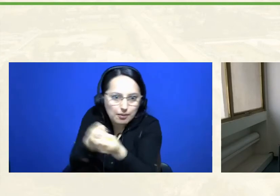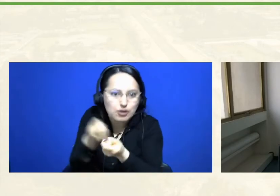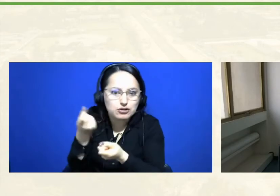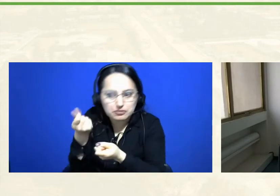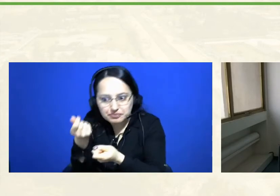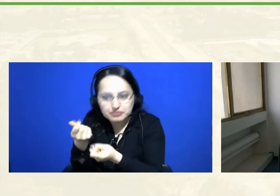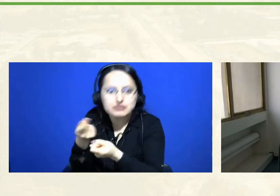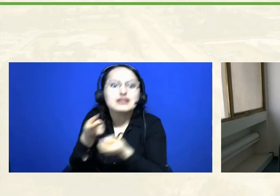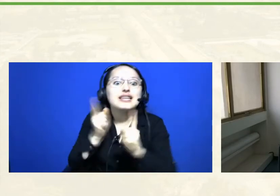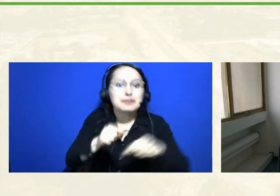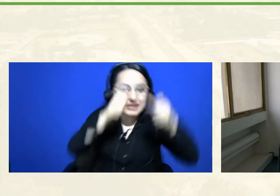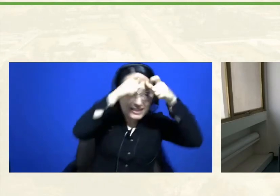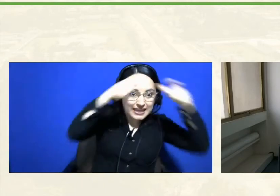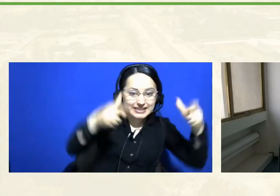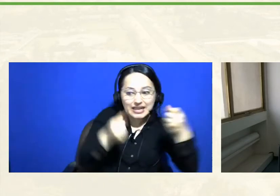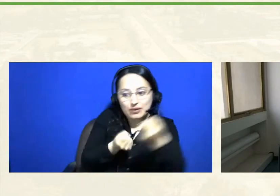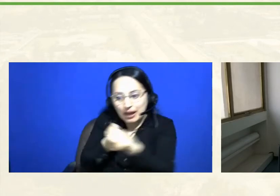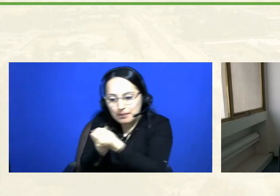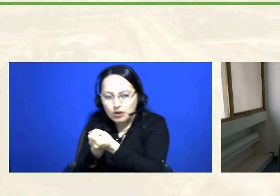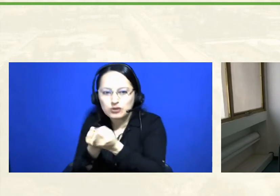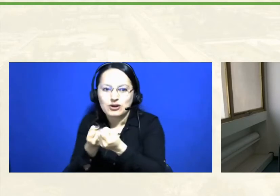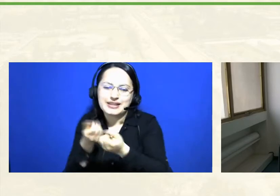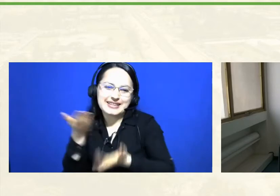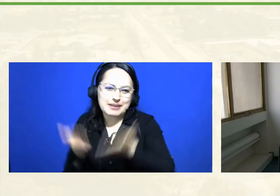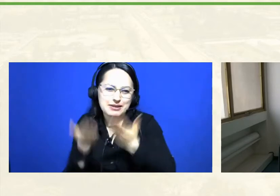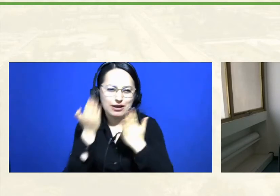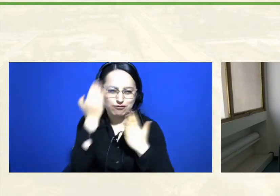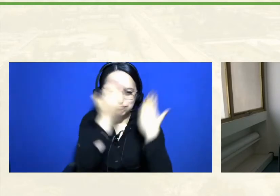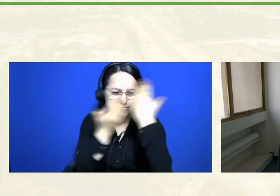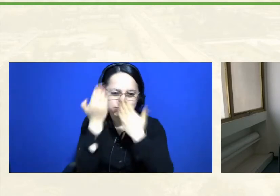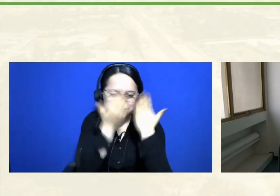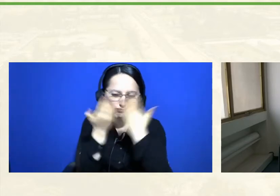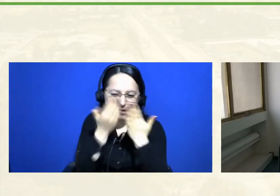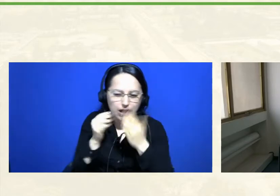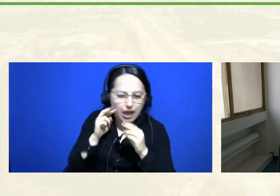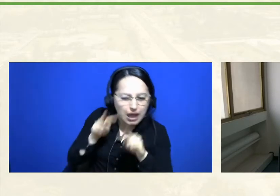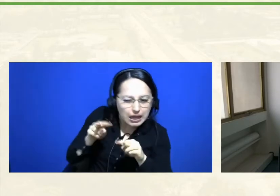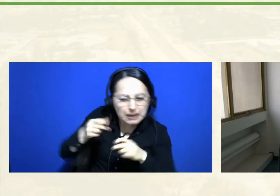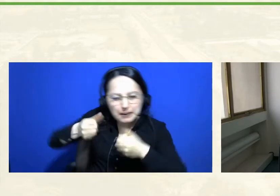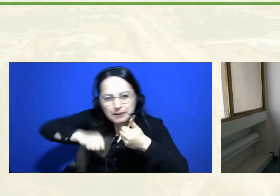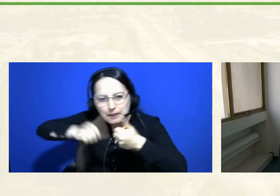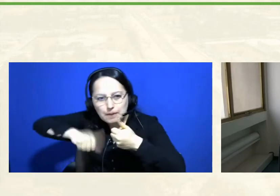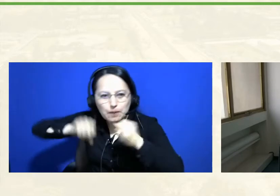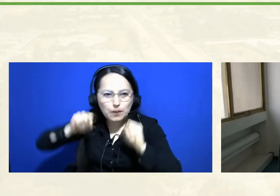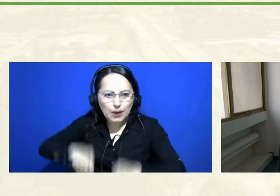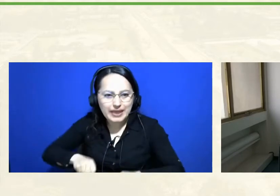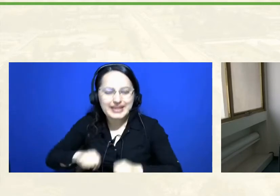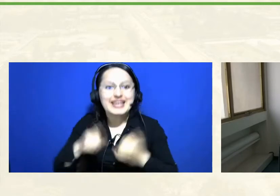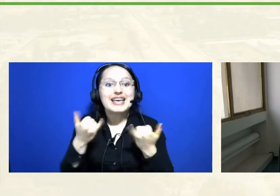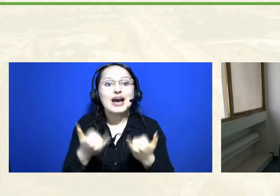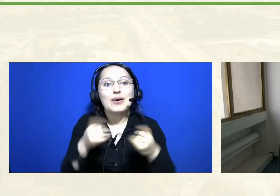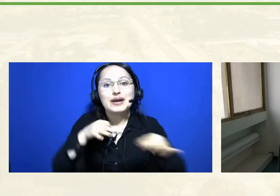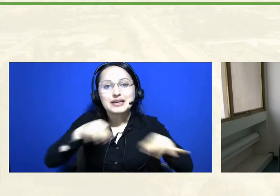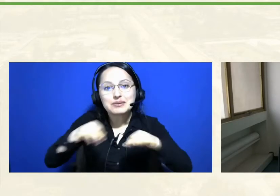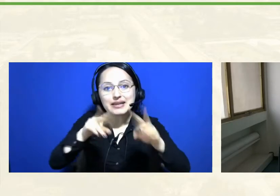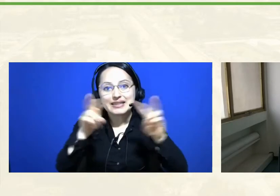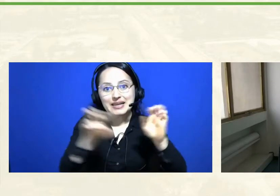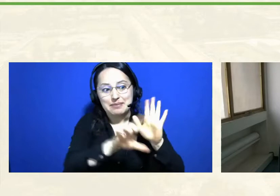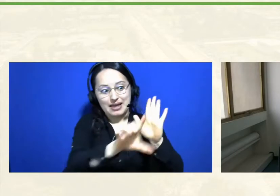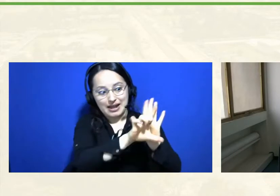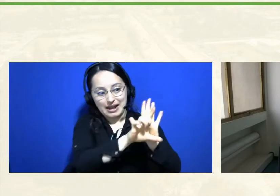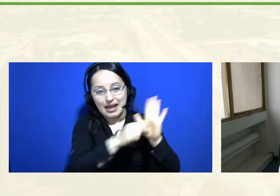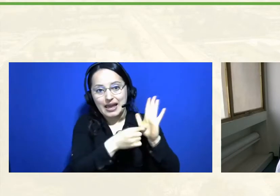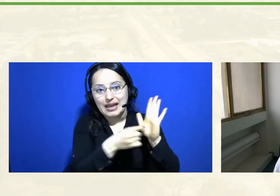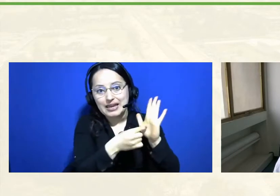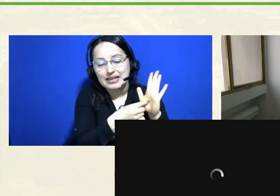acuerdo a un estudio que hace internamente el IDU. Eso, digamos, en términos generales, es que es un principio de ley. Lo que vamos a ver es precisamente la instrumentalización